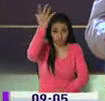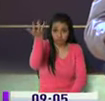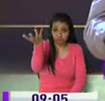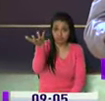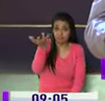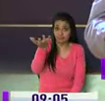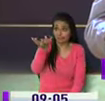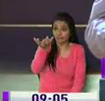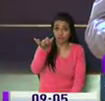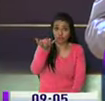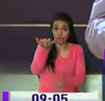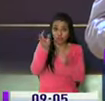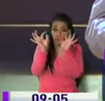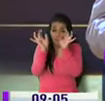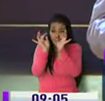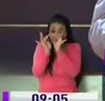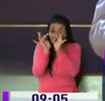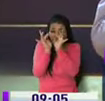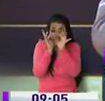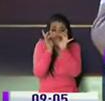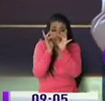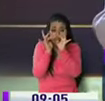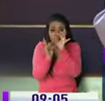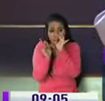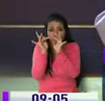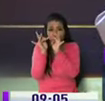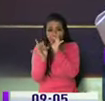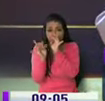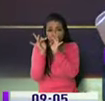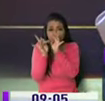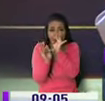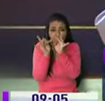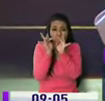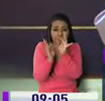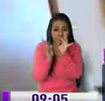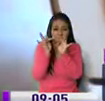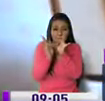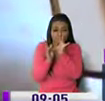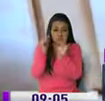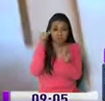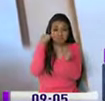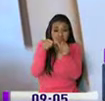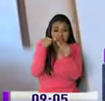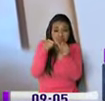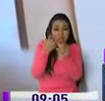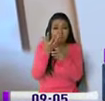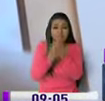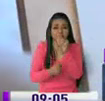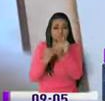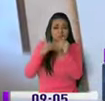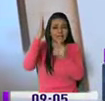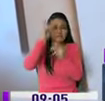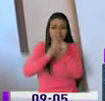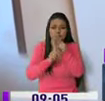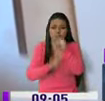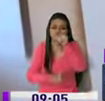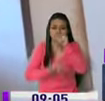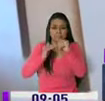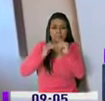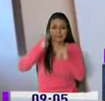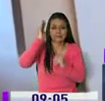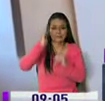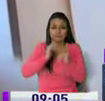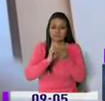las células del cerebro se van muriendo. De todas las demencias, el Alzheimer es la más común de todas. ¿Y qué consiste